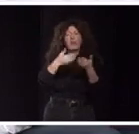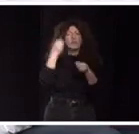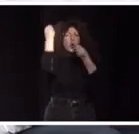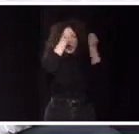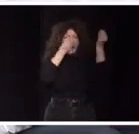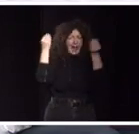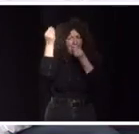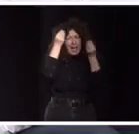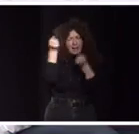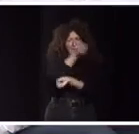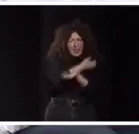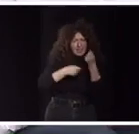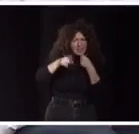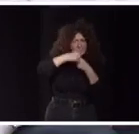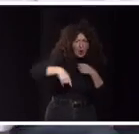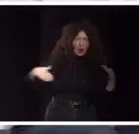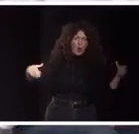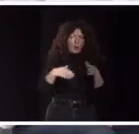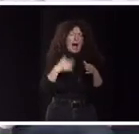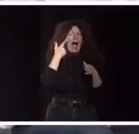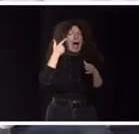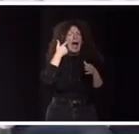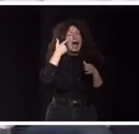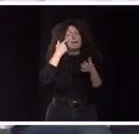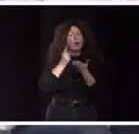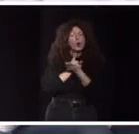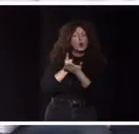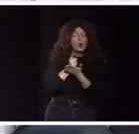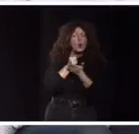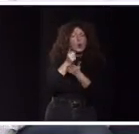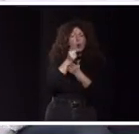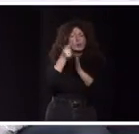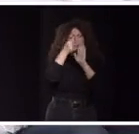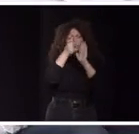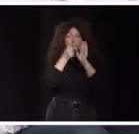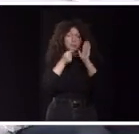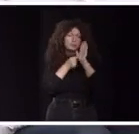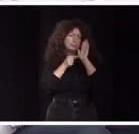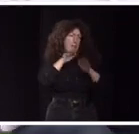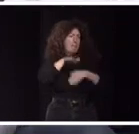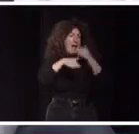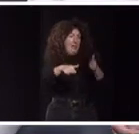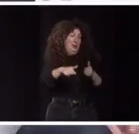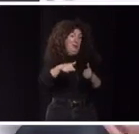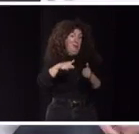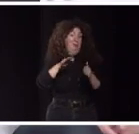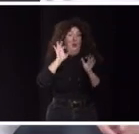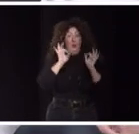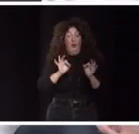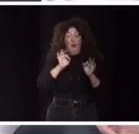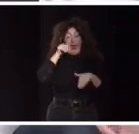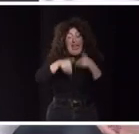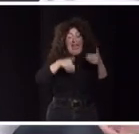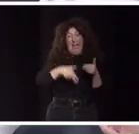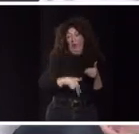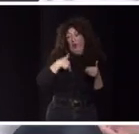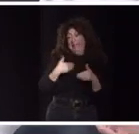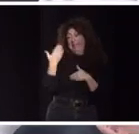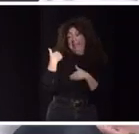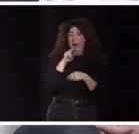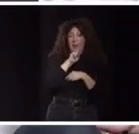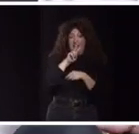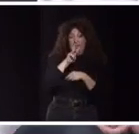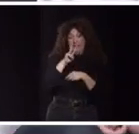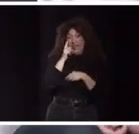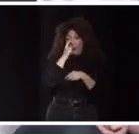colectiva para redefinir nuestra hoja de ruta en esta nueva etapa que se abre a partir de las elecciones generales del 23